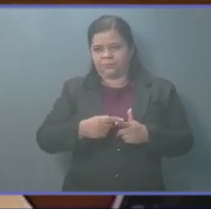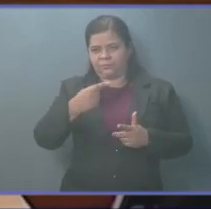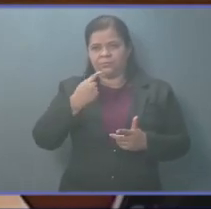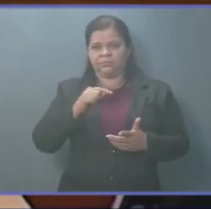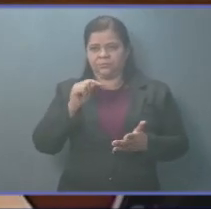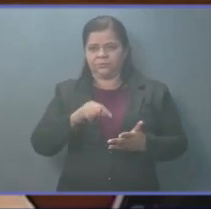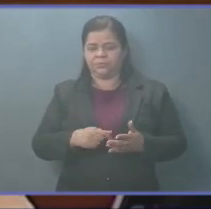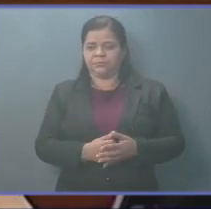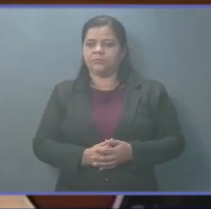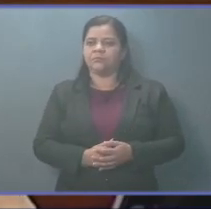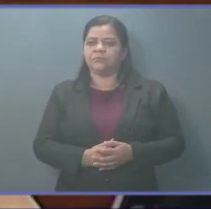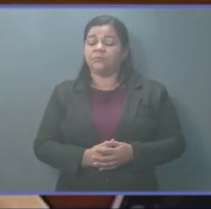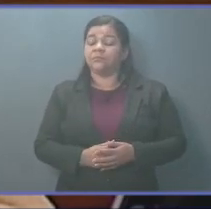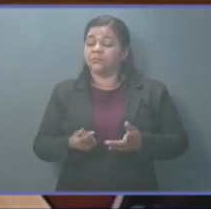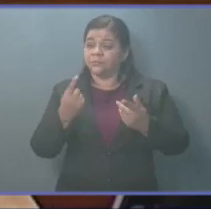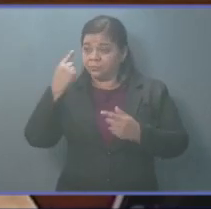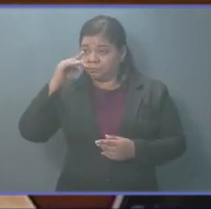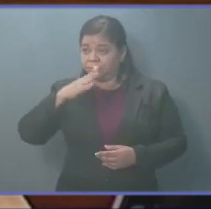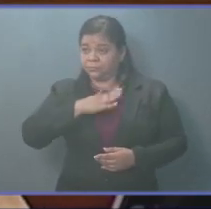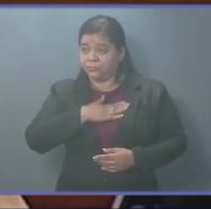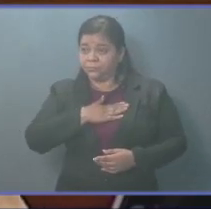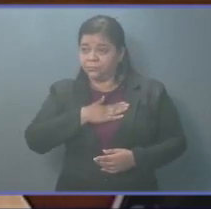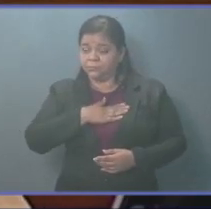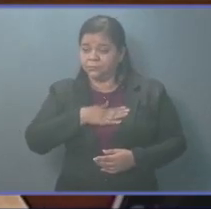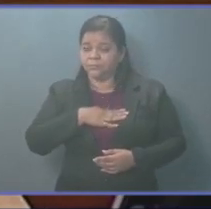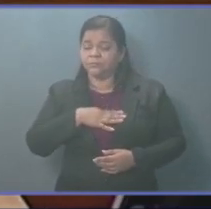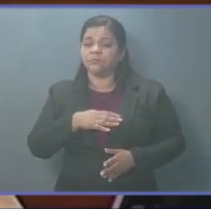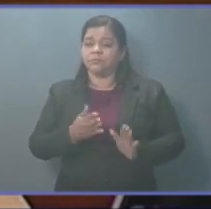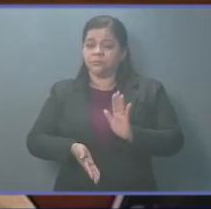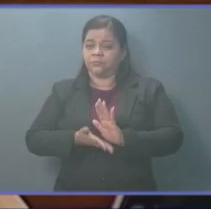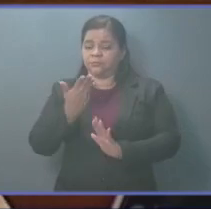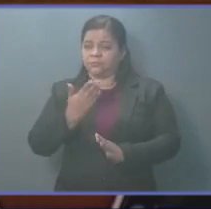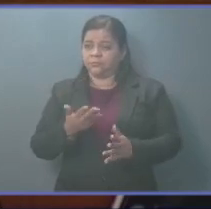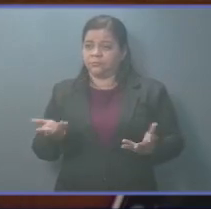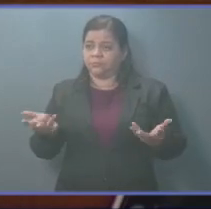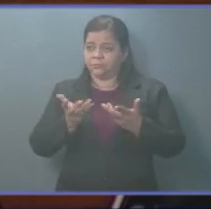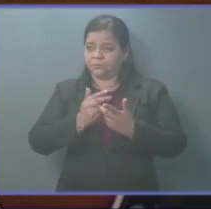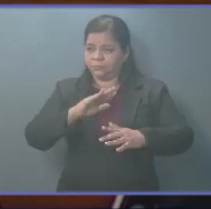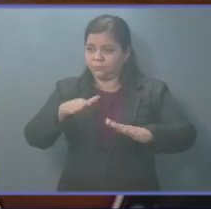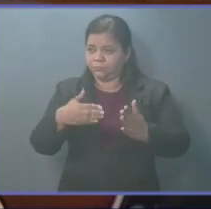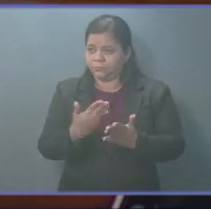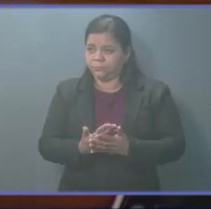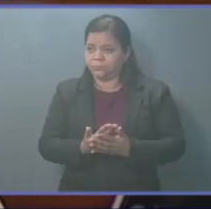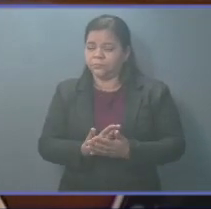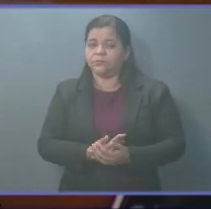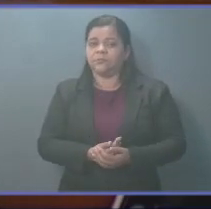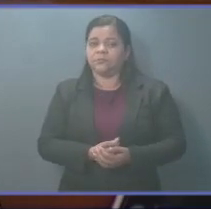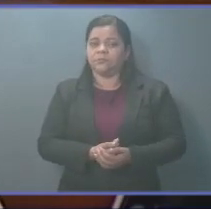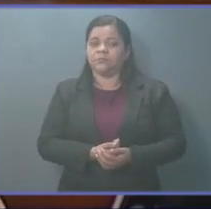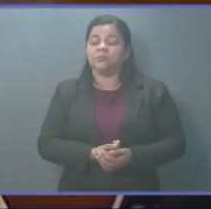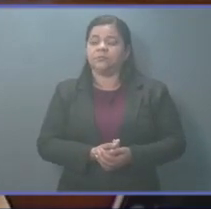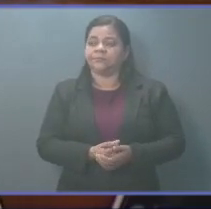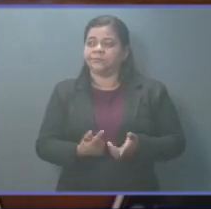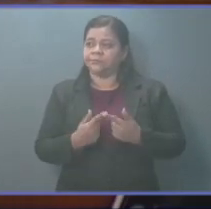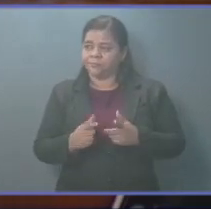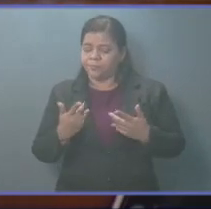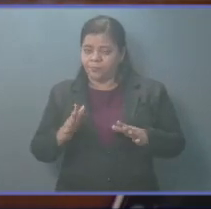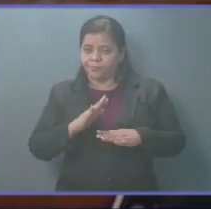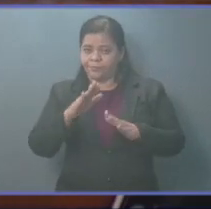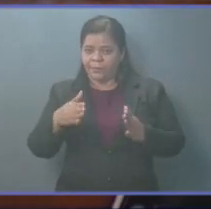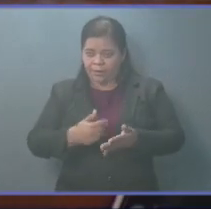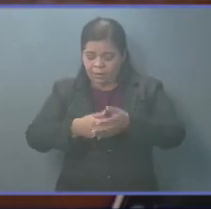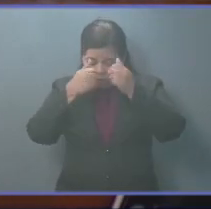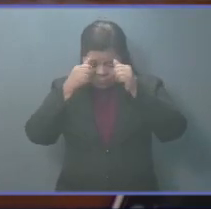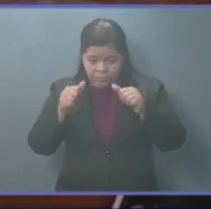organizado, porque para mí es sumamente importante que tengamos claridad quién fue entonces